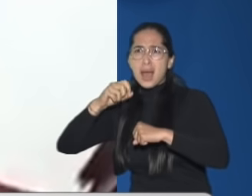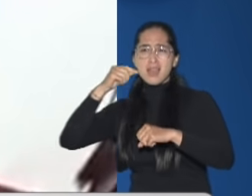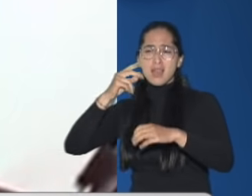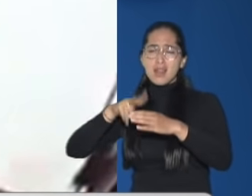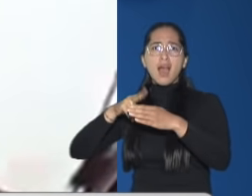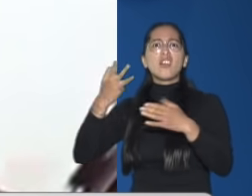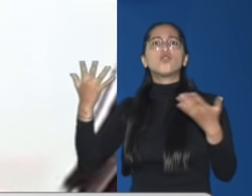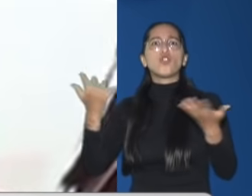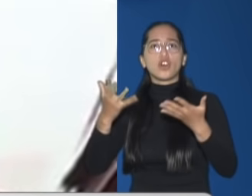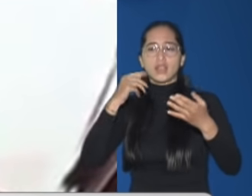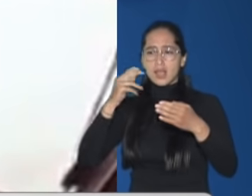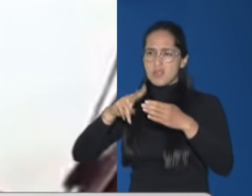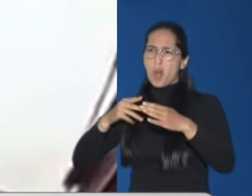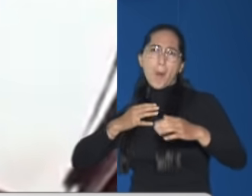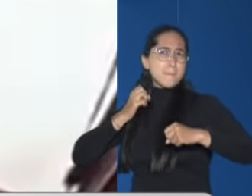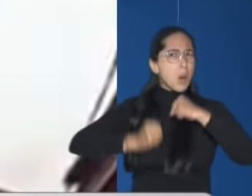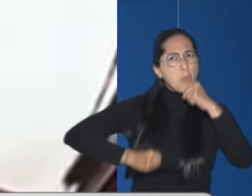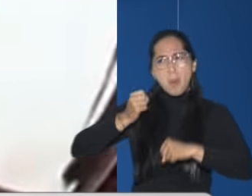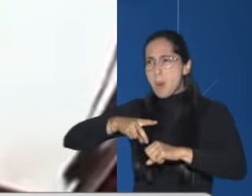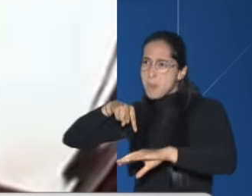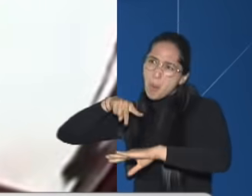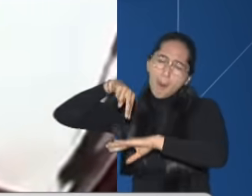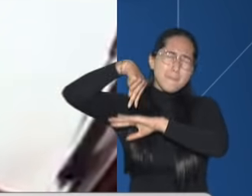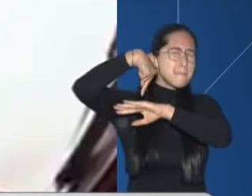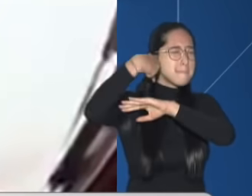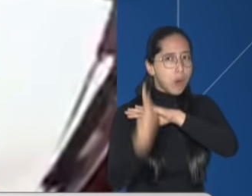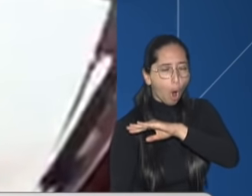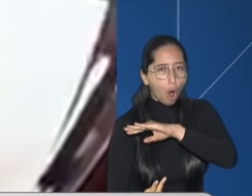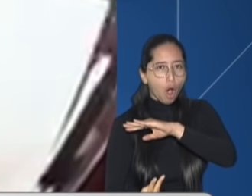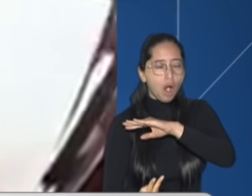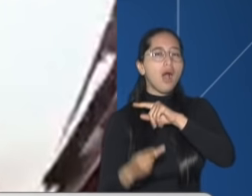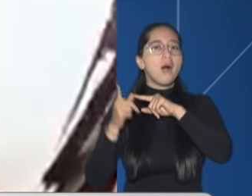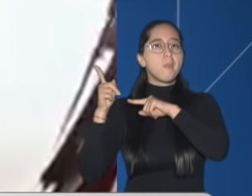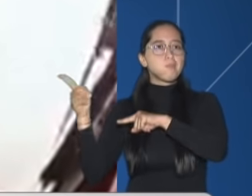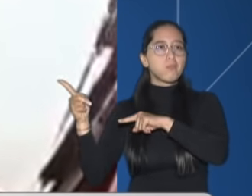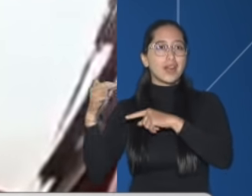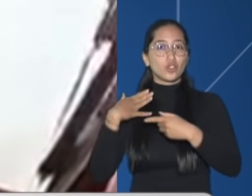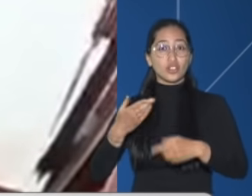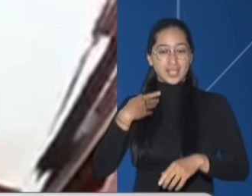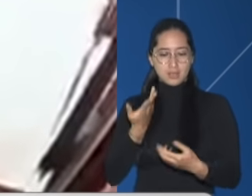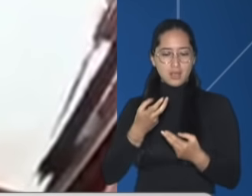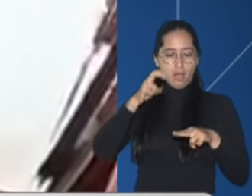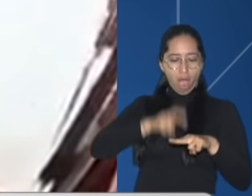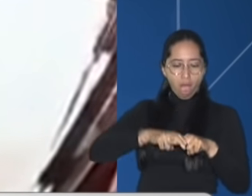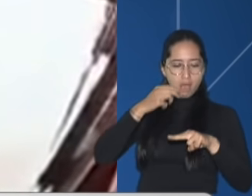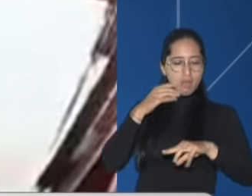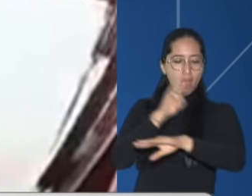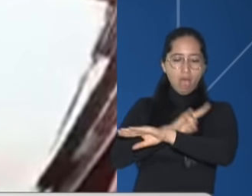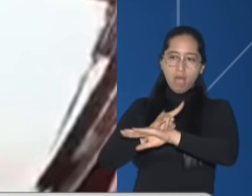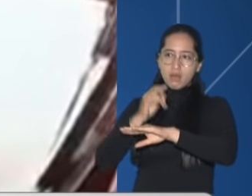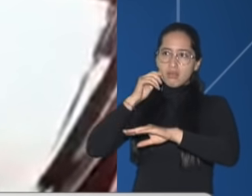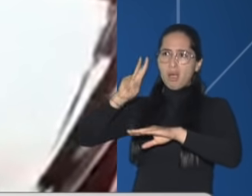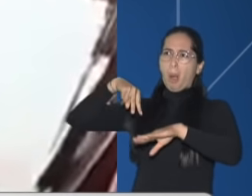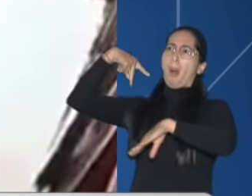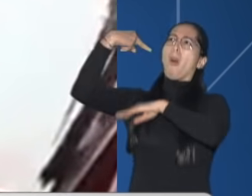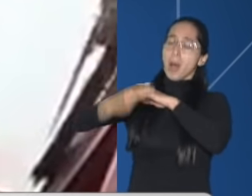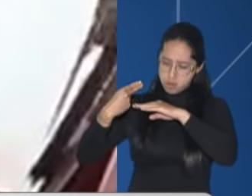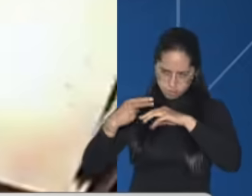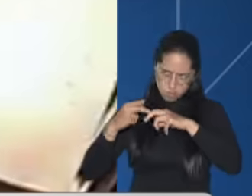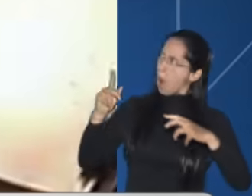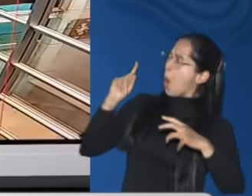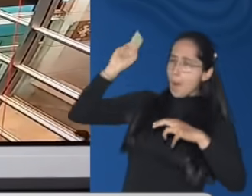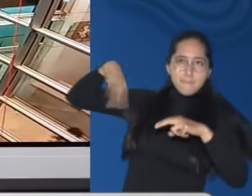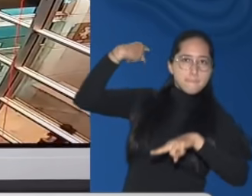parte superior hasta el primer piso. Incluso lo hace sobre este vigilante que se encontraba allí custodiando a los detenidos y